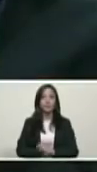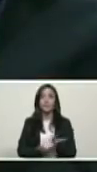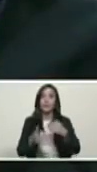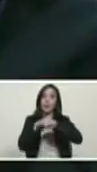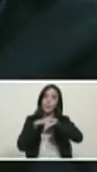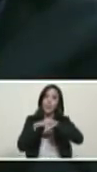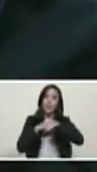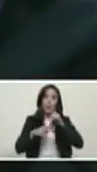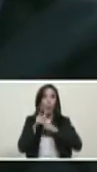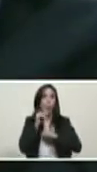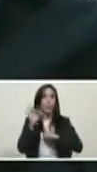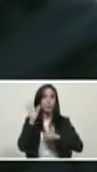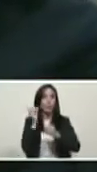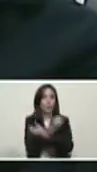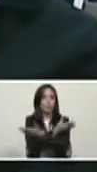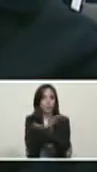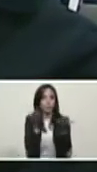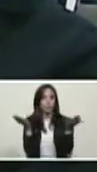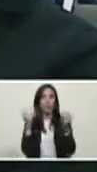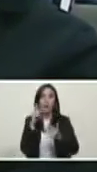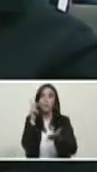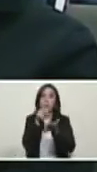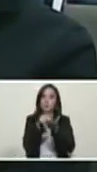ministras presentes